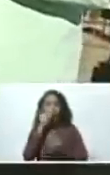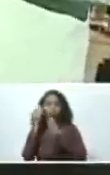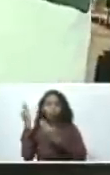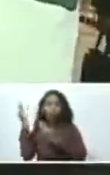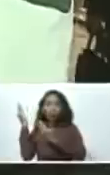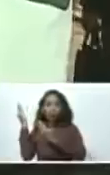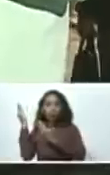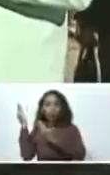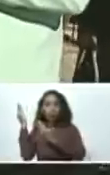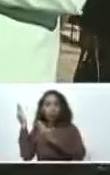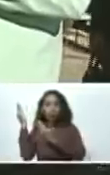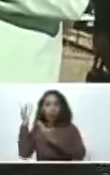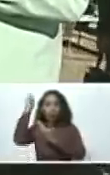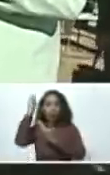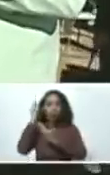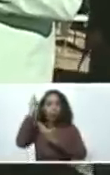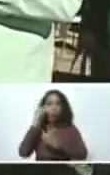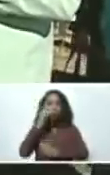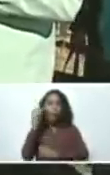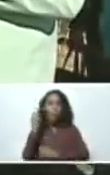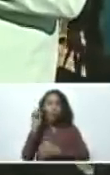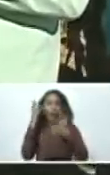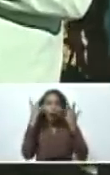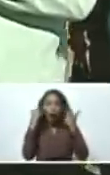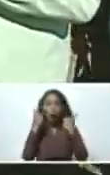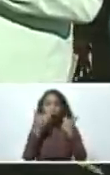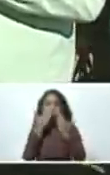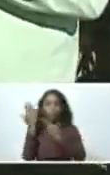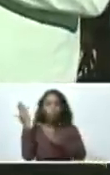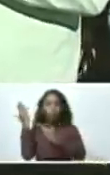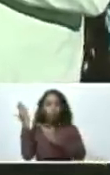Ricardo, el diputado Ovino Caprino.